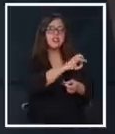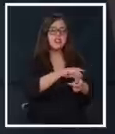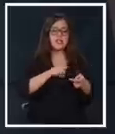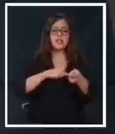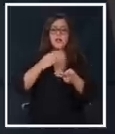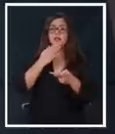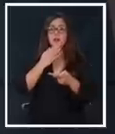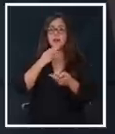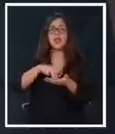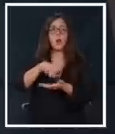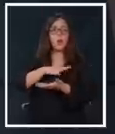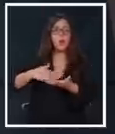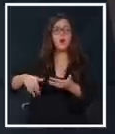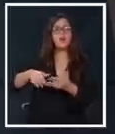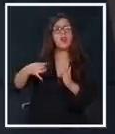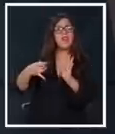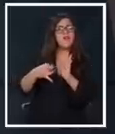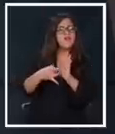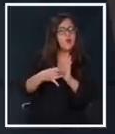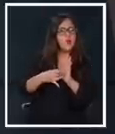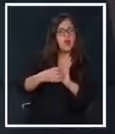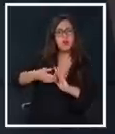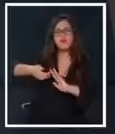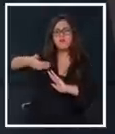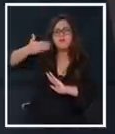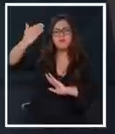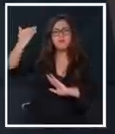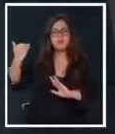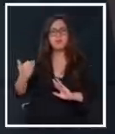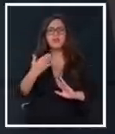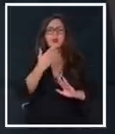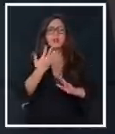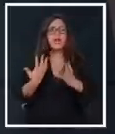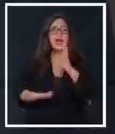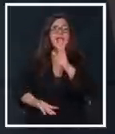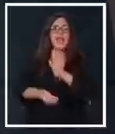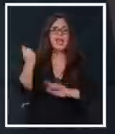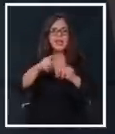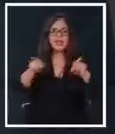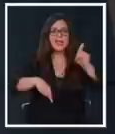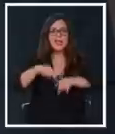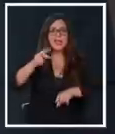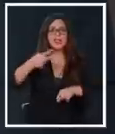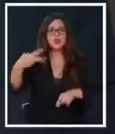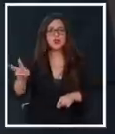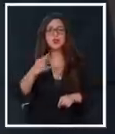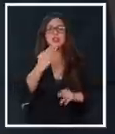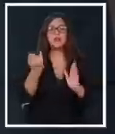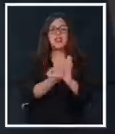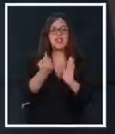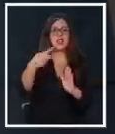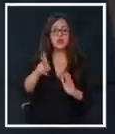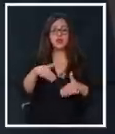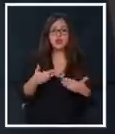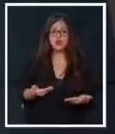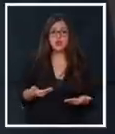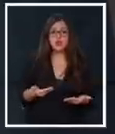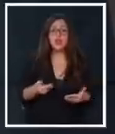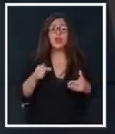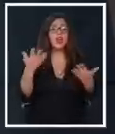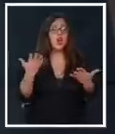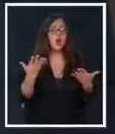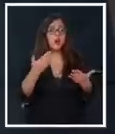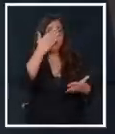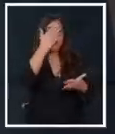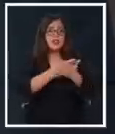vulnerado durante demasiado tiempo y despojado de sus tierras e intentado ser despojado de su identidad por lo tanto el cómo lo